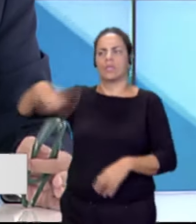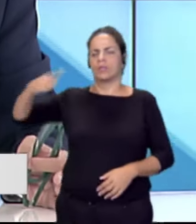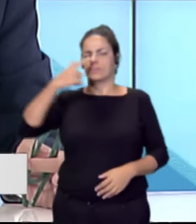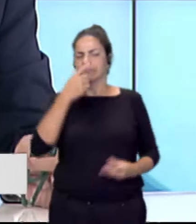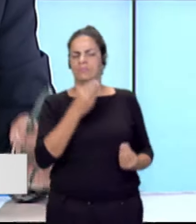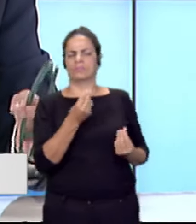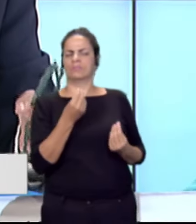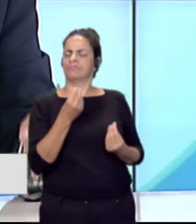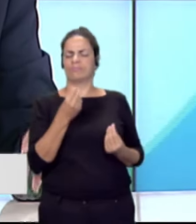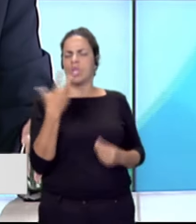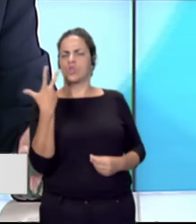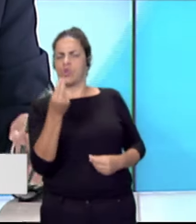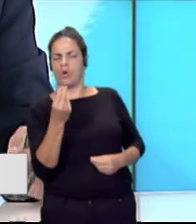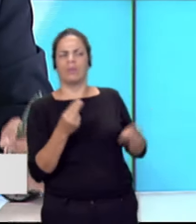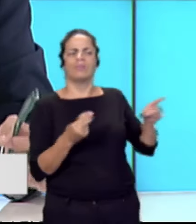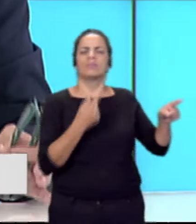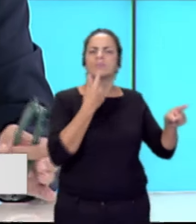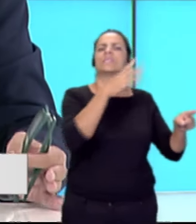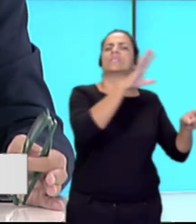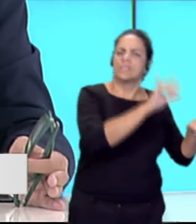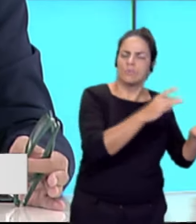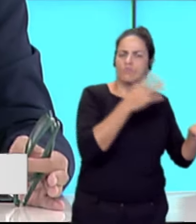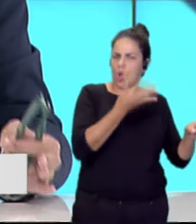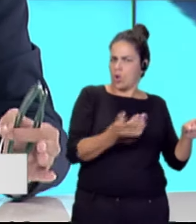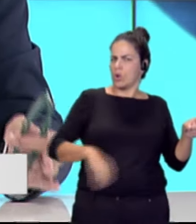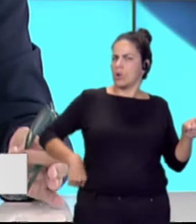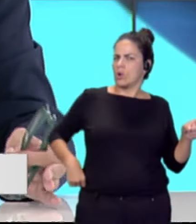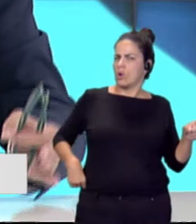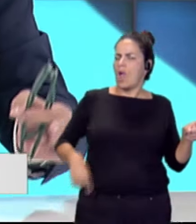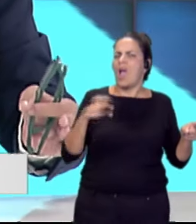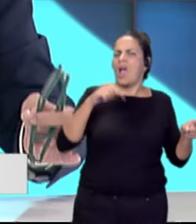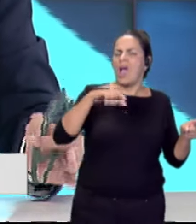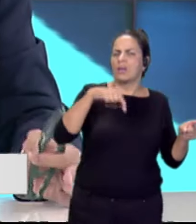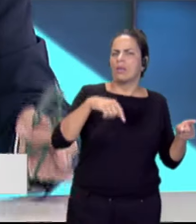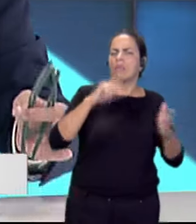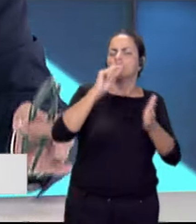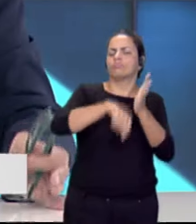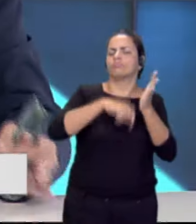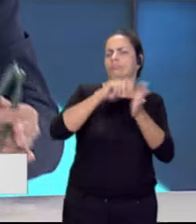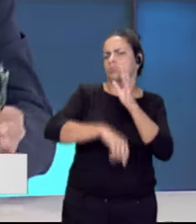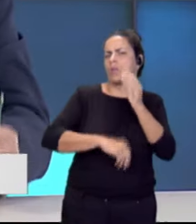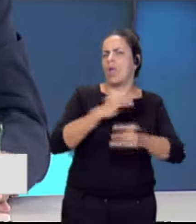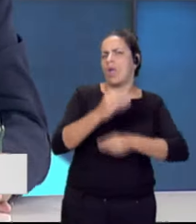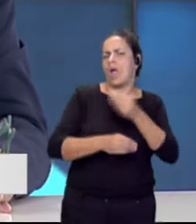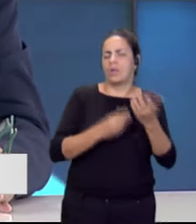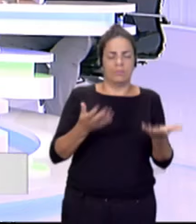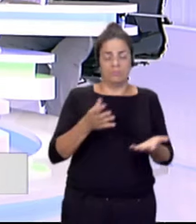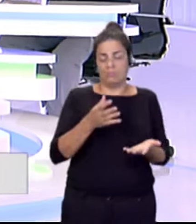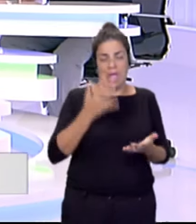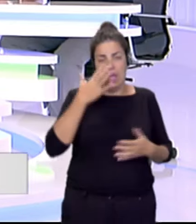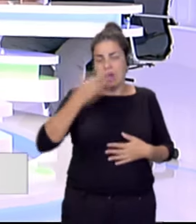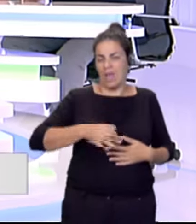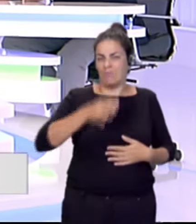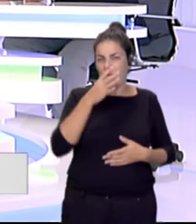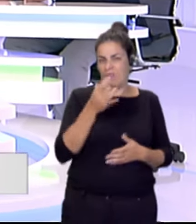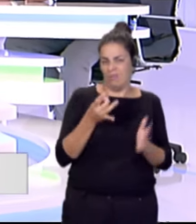dijo que sí? ¿Por qué ha hecho aquí unas contrataciones que ni por cantidad, ni por calidad, ni por recepción